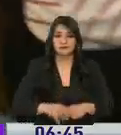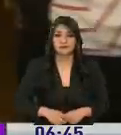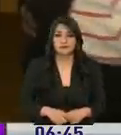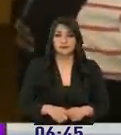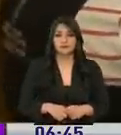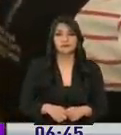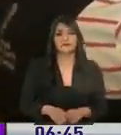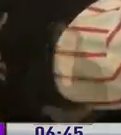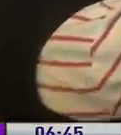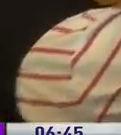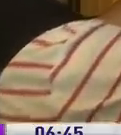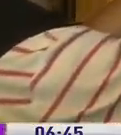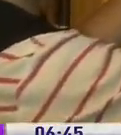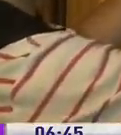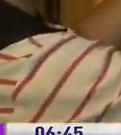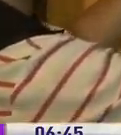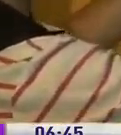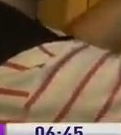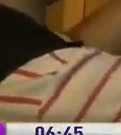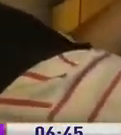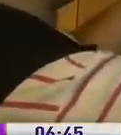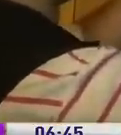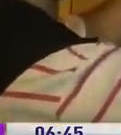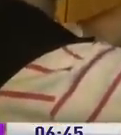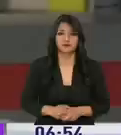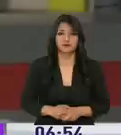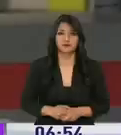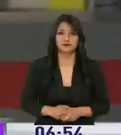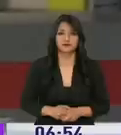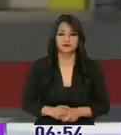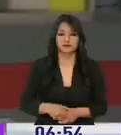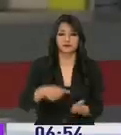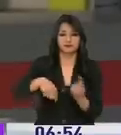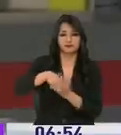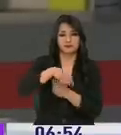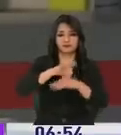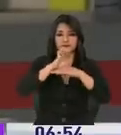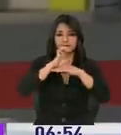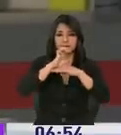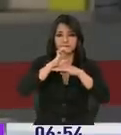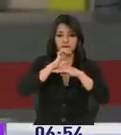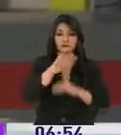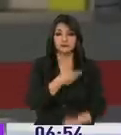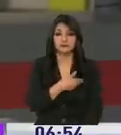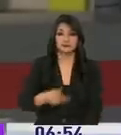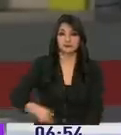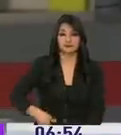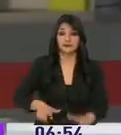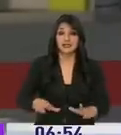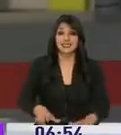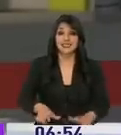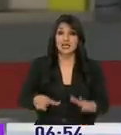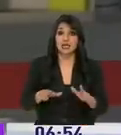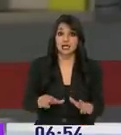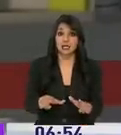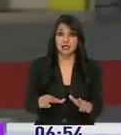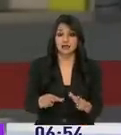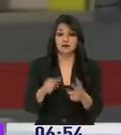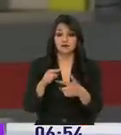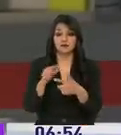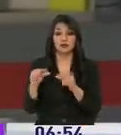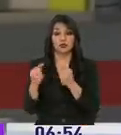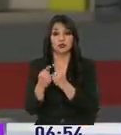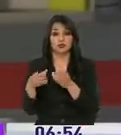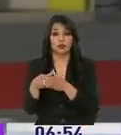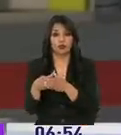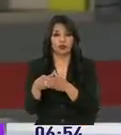Eduardo García desde la provincia de Manabí, informó Wendy Delgado. Vamos a vuelta a nuestro país. El presidente Lenín Moreno, acompañado de una comitiva integrada